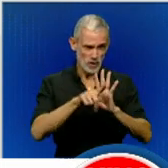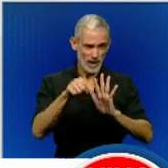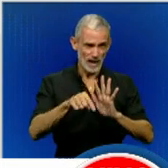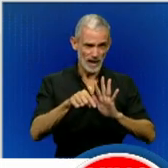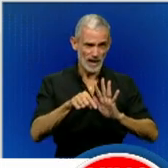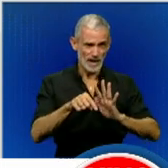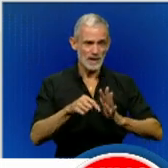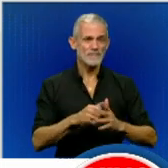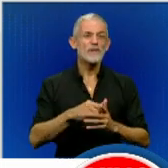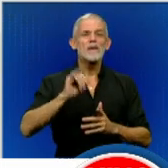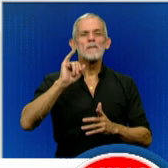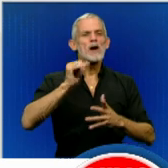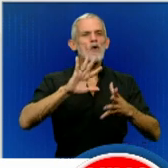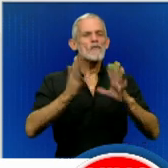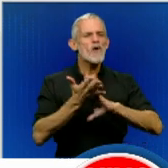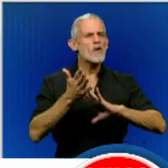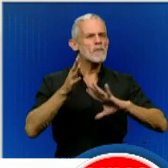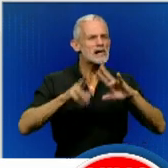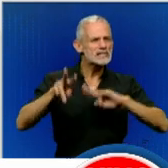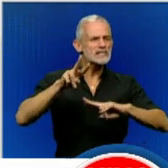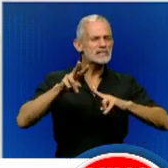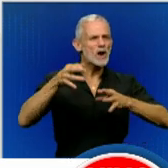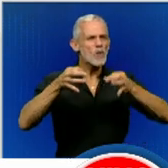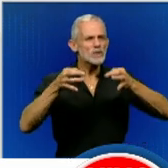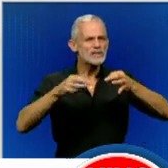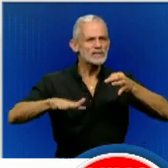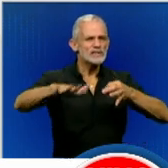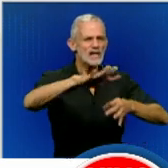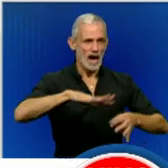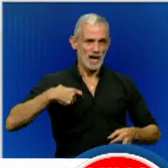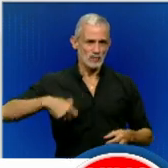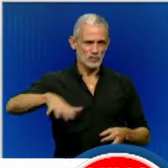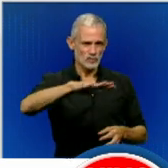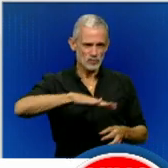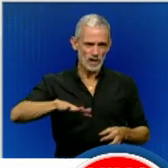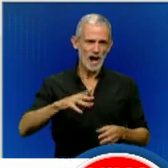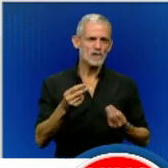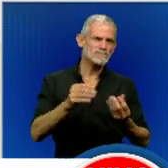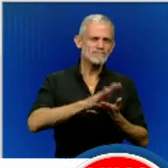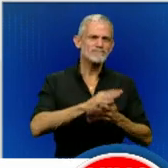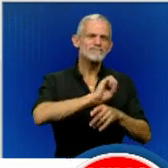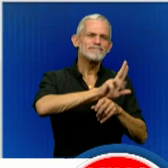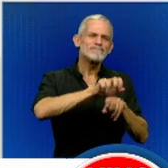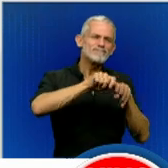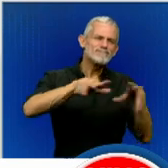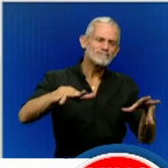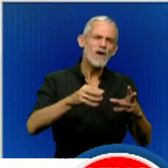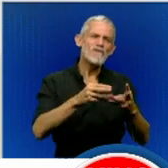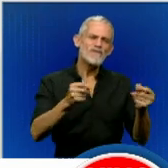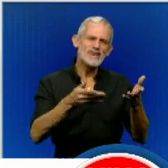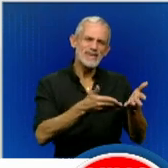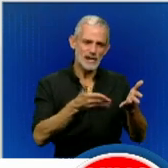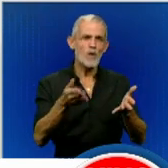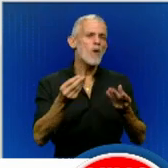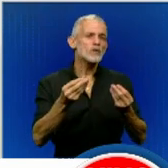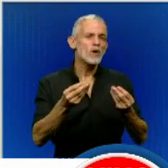la mejor forma de búsqueda de justicia social cuando la salida de la pandemia no permita ser a